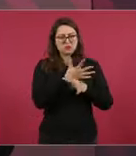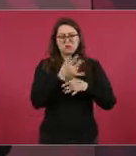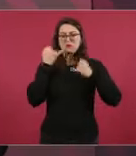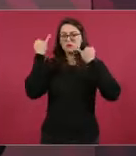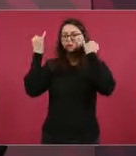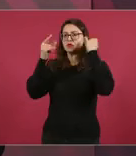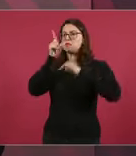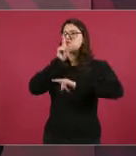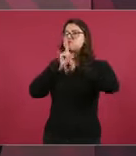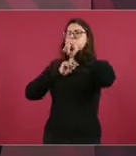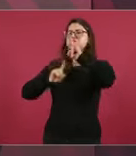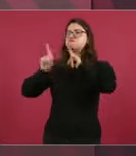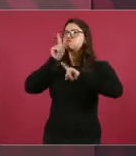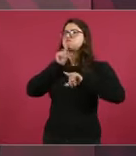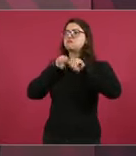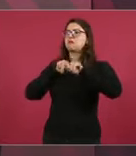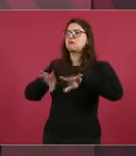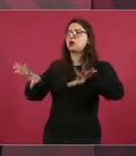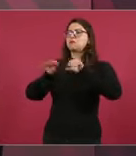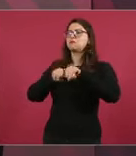utilices, mejor.